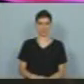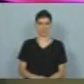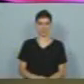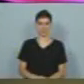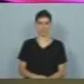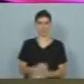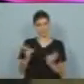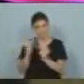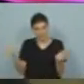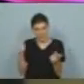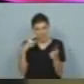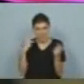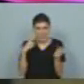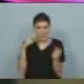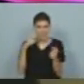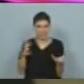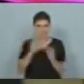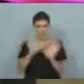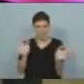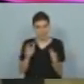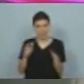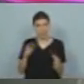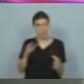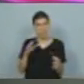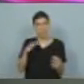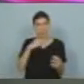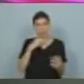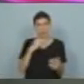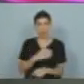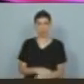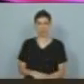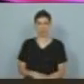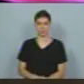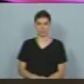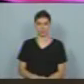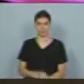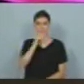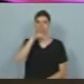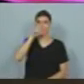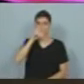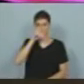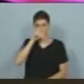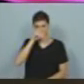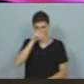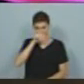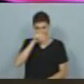Todos los días problemas. Un día que se pueda hablar con él, bien no hay. ¡Ala, ala, ala, ala, ala! ¡Ay, Dios, carajo! ¡Ya vas a terminar de gritar, idiota! ¡Estúpido! ¡Uy, justo este otra vez!